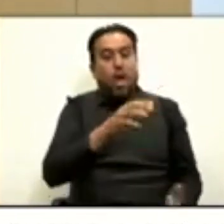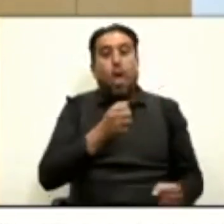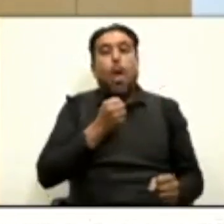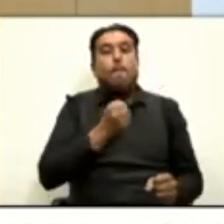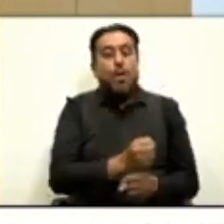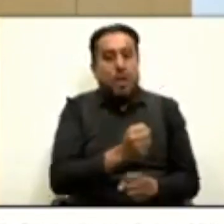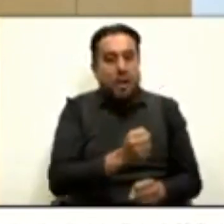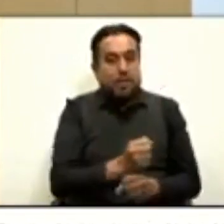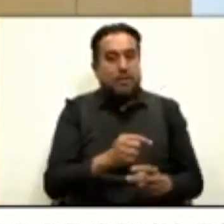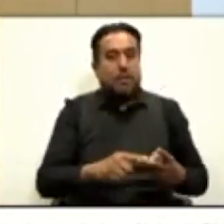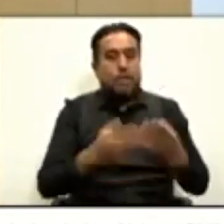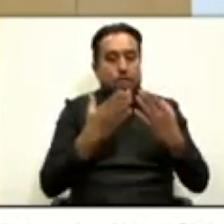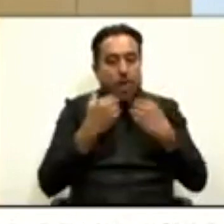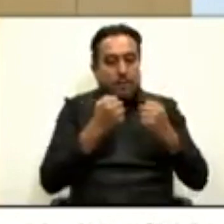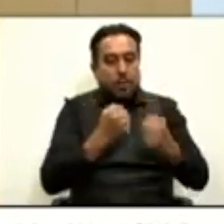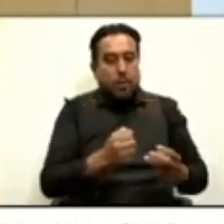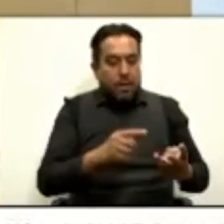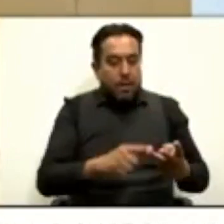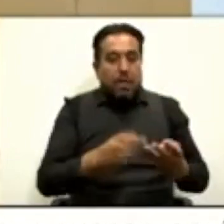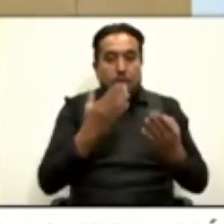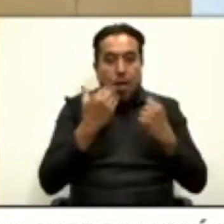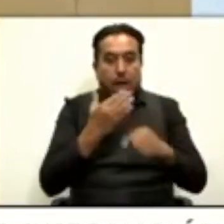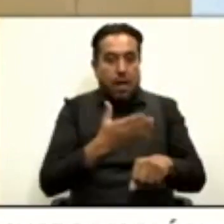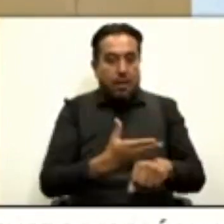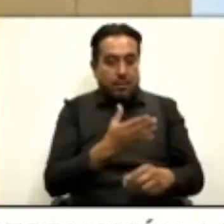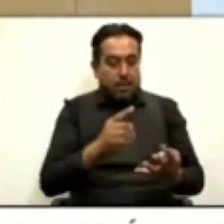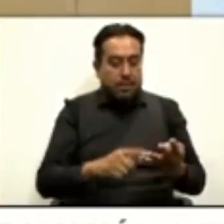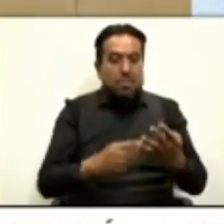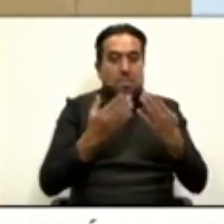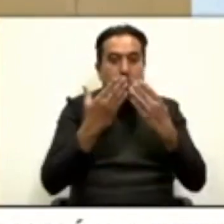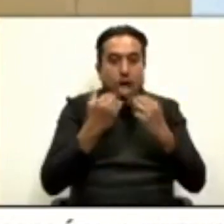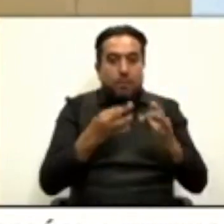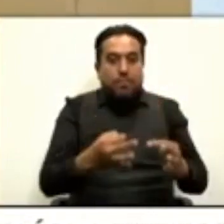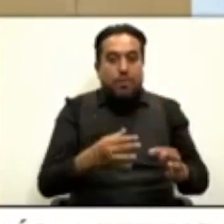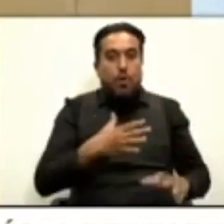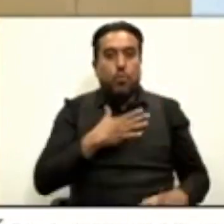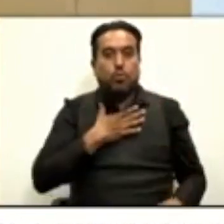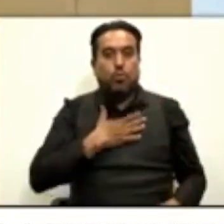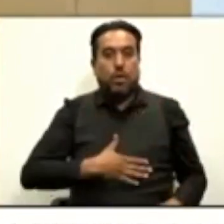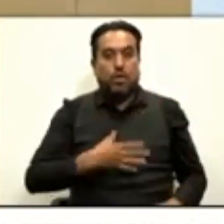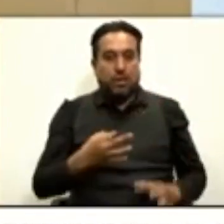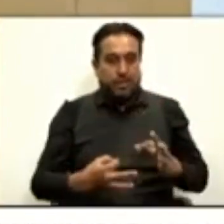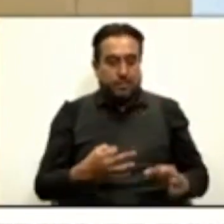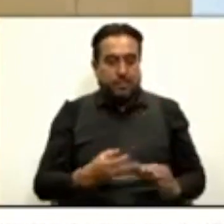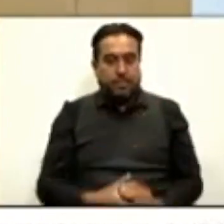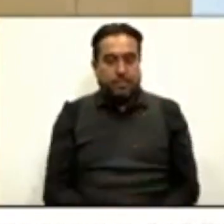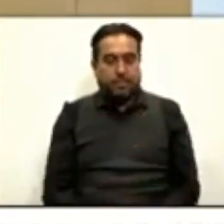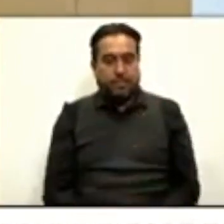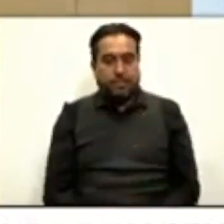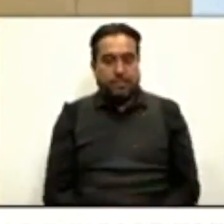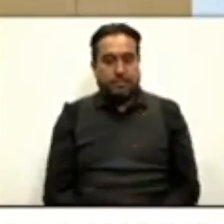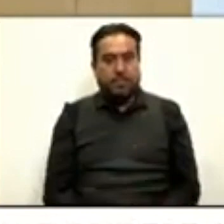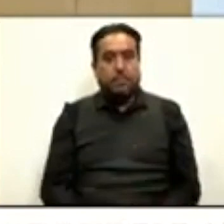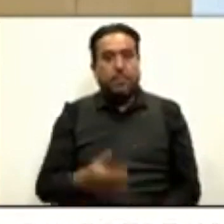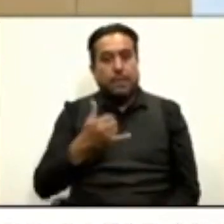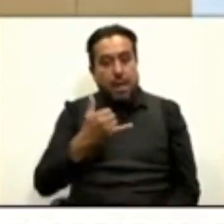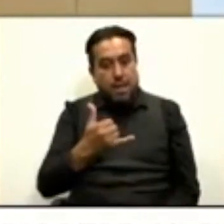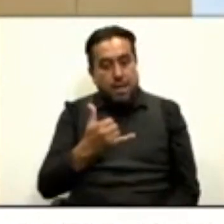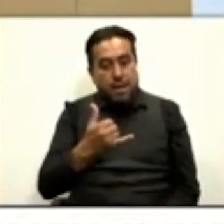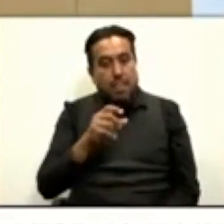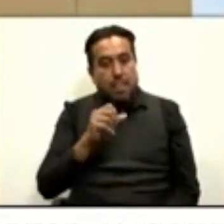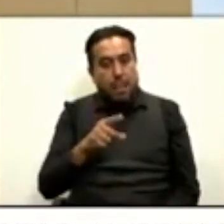la impunidad la ineficacia en la procuración de justicia al mismo tiempo seguimos careciendo